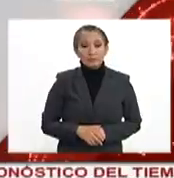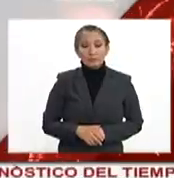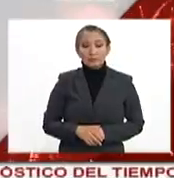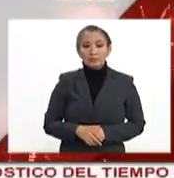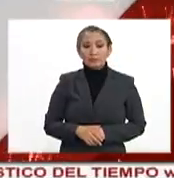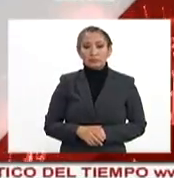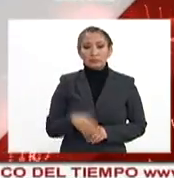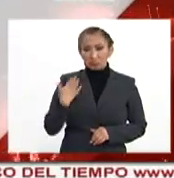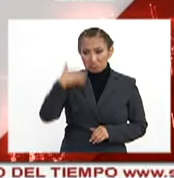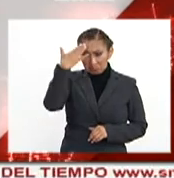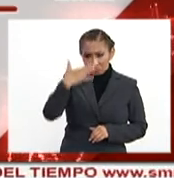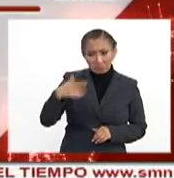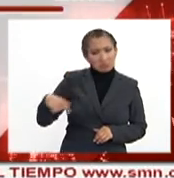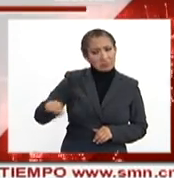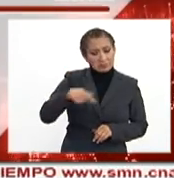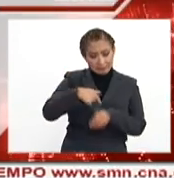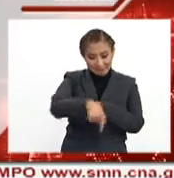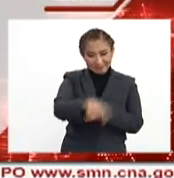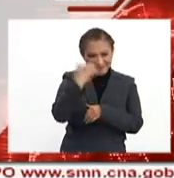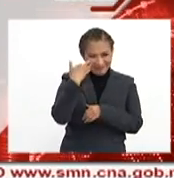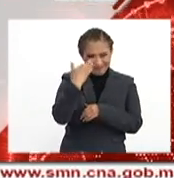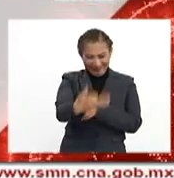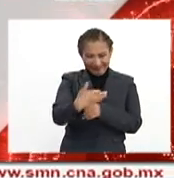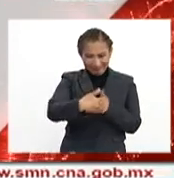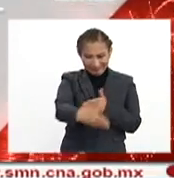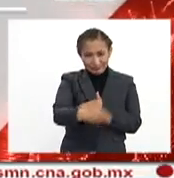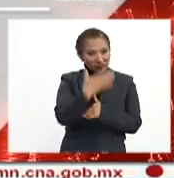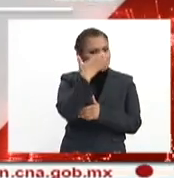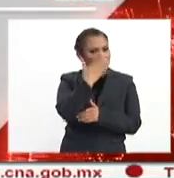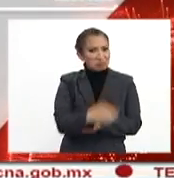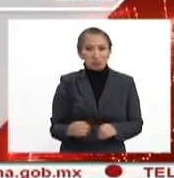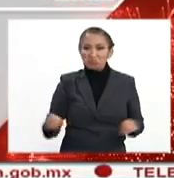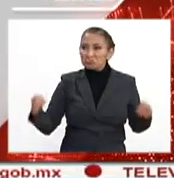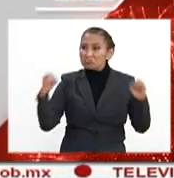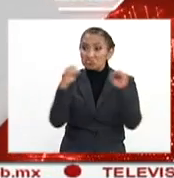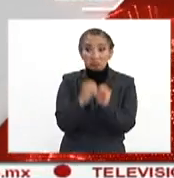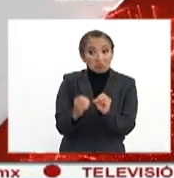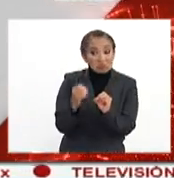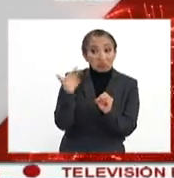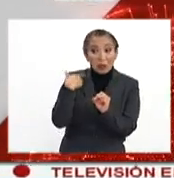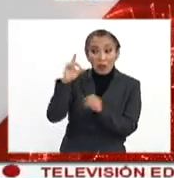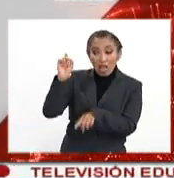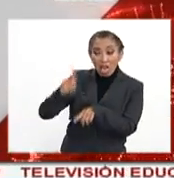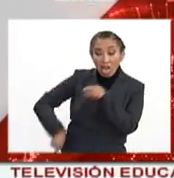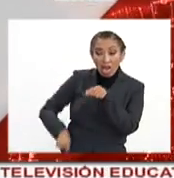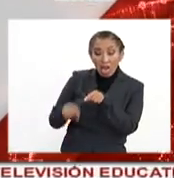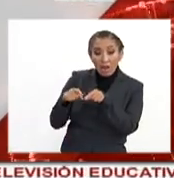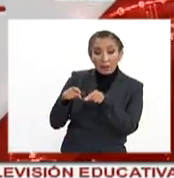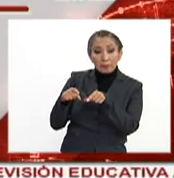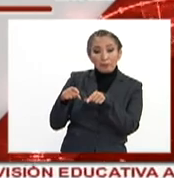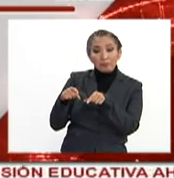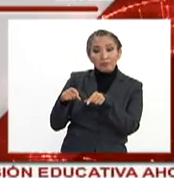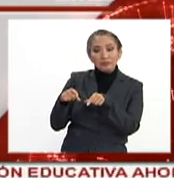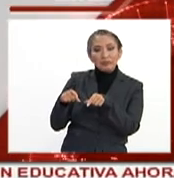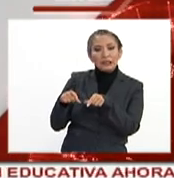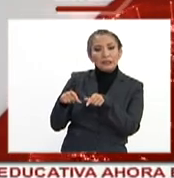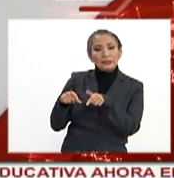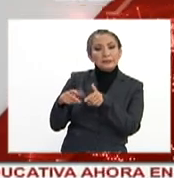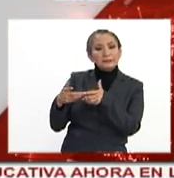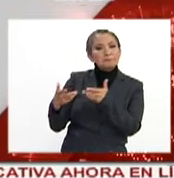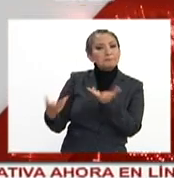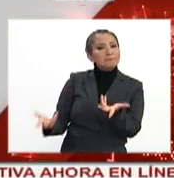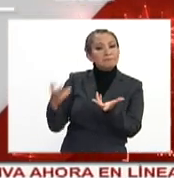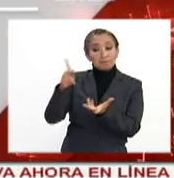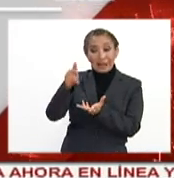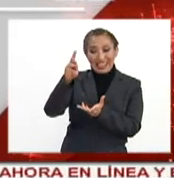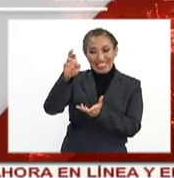En el Estado de México en estos días no hay un deslinde de